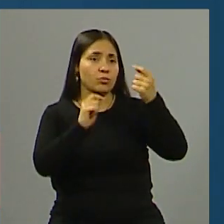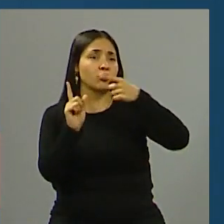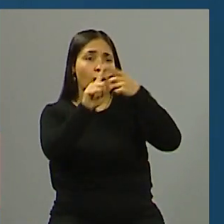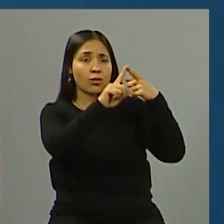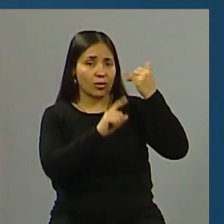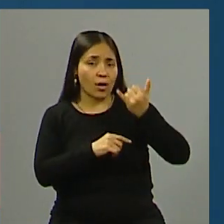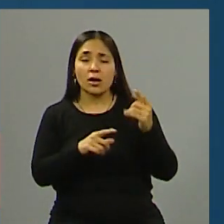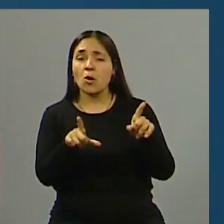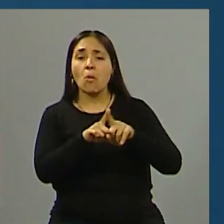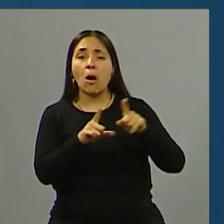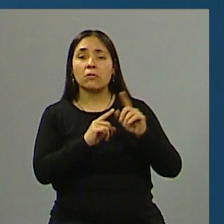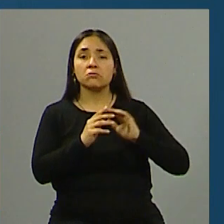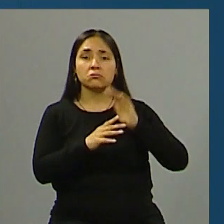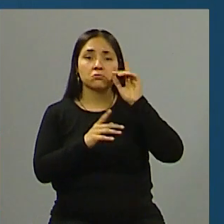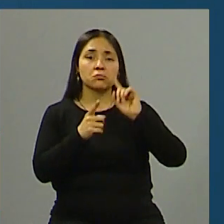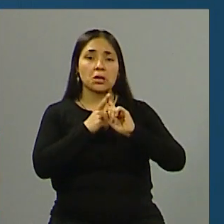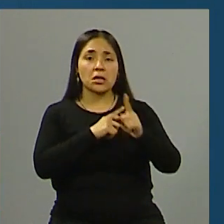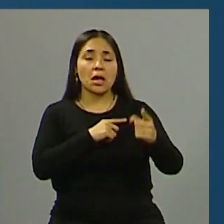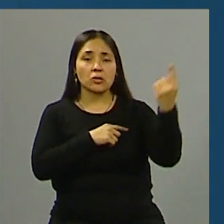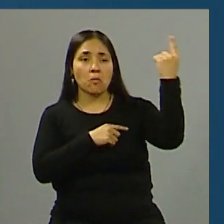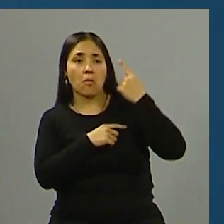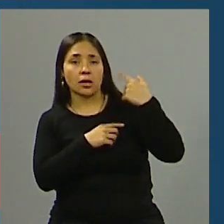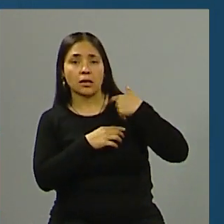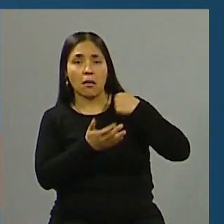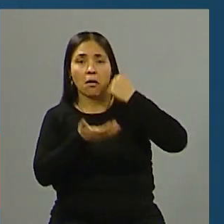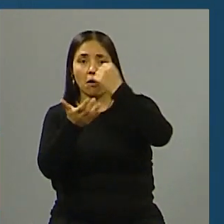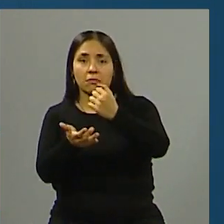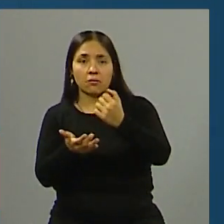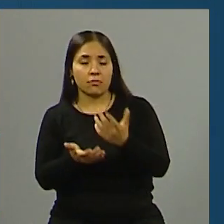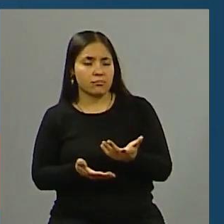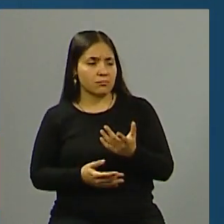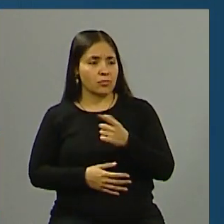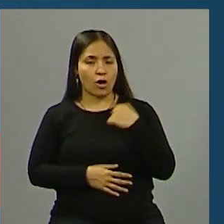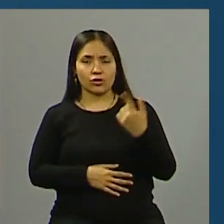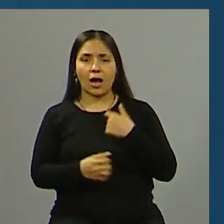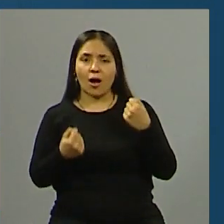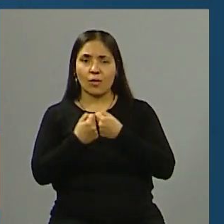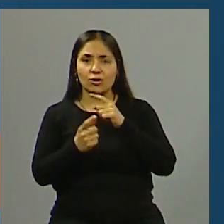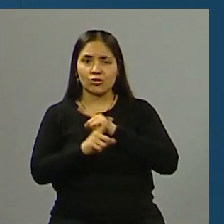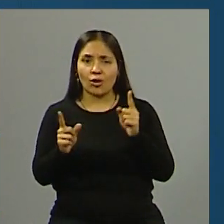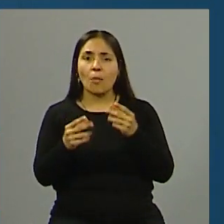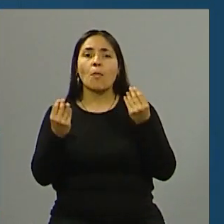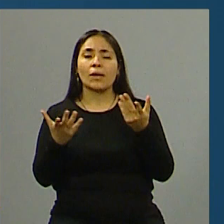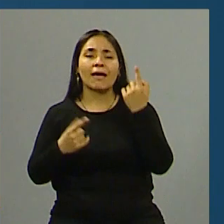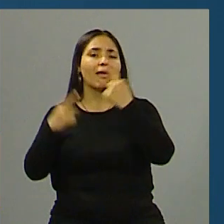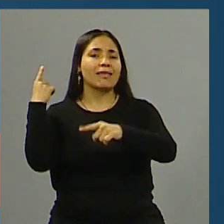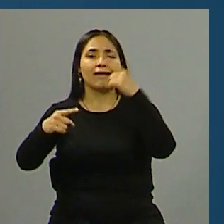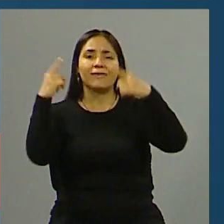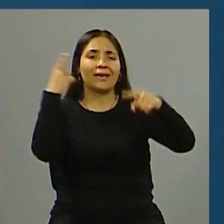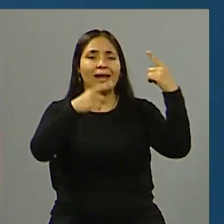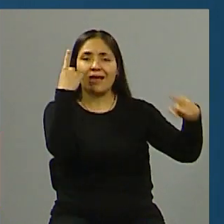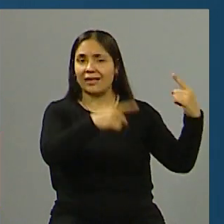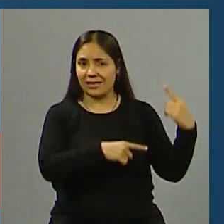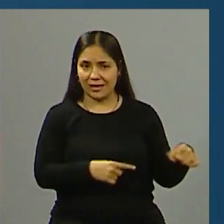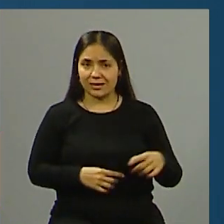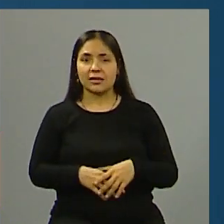atañen, pero bueno, la verdad que no estamos de acuerdo porque hay un universo muy dispar. Lo que